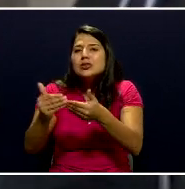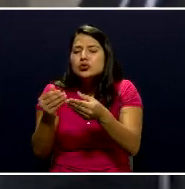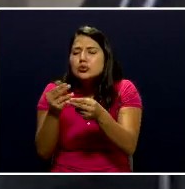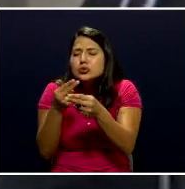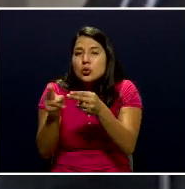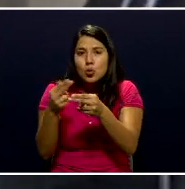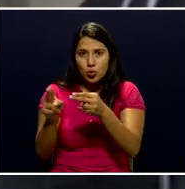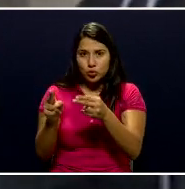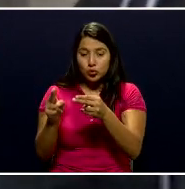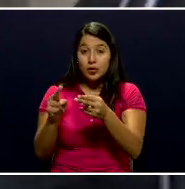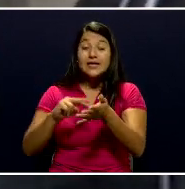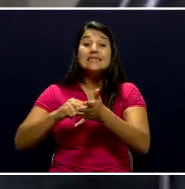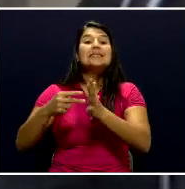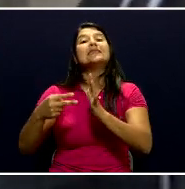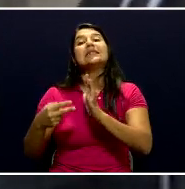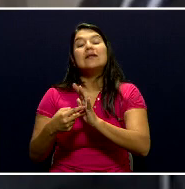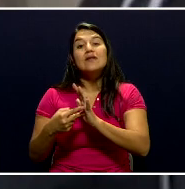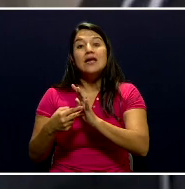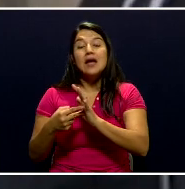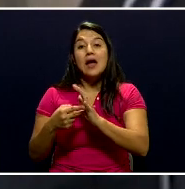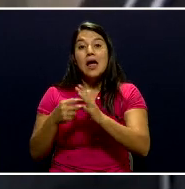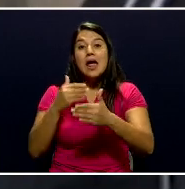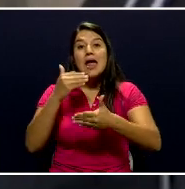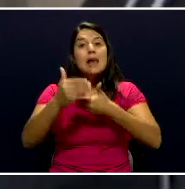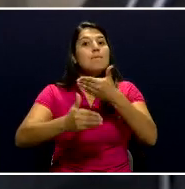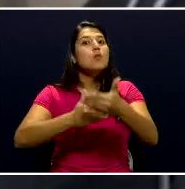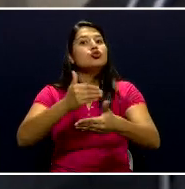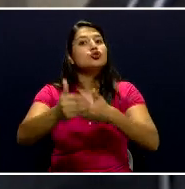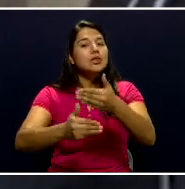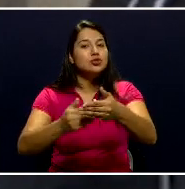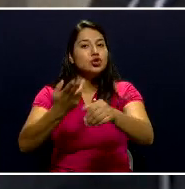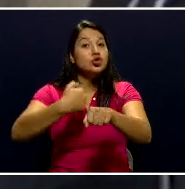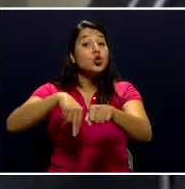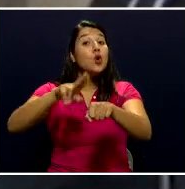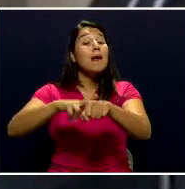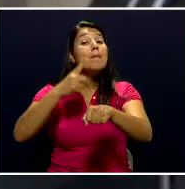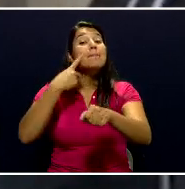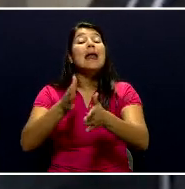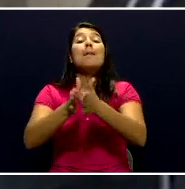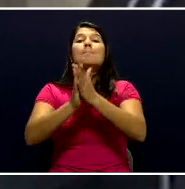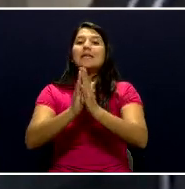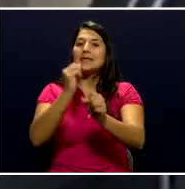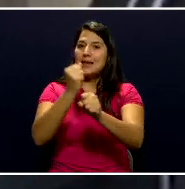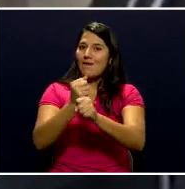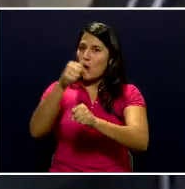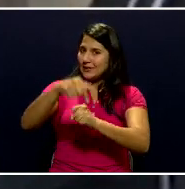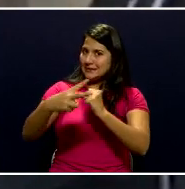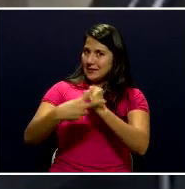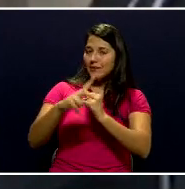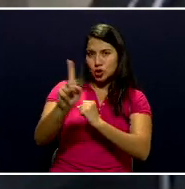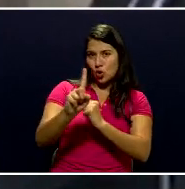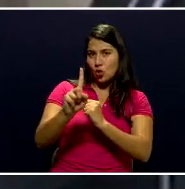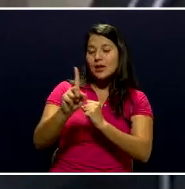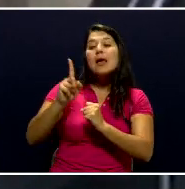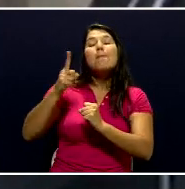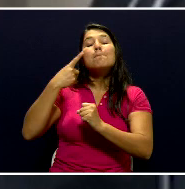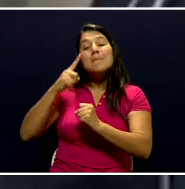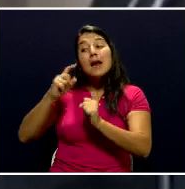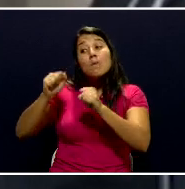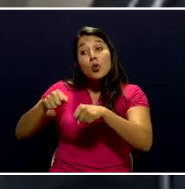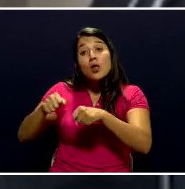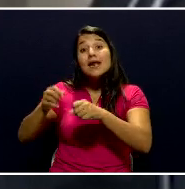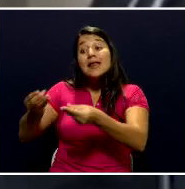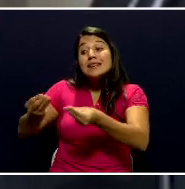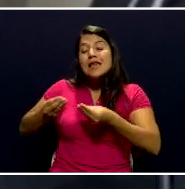proceso ordinario para la aplicación de teletrabajo no se está dando en esta oportunidad, pero sí es cierto que también estamos en función de